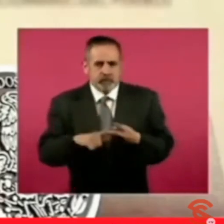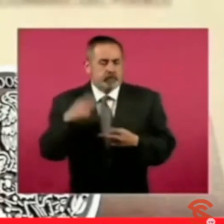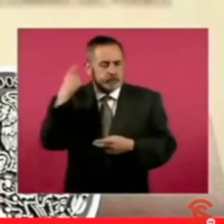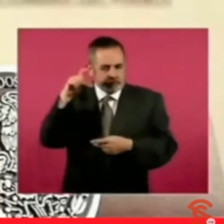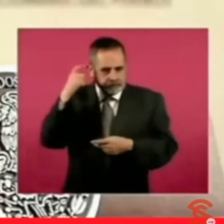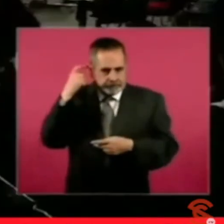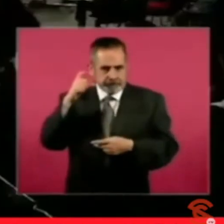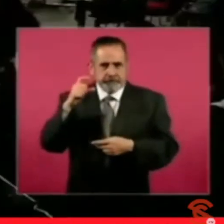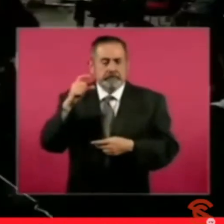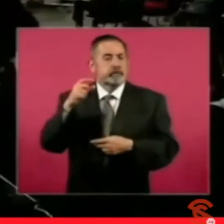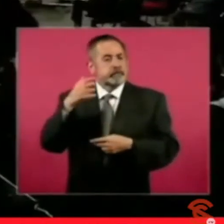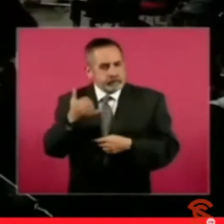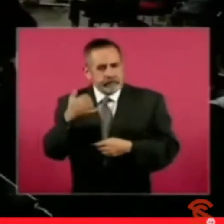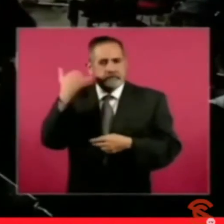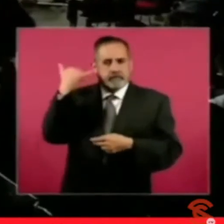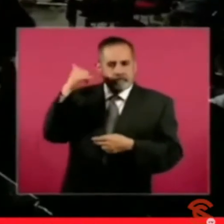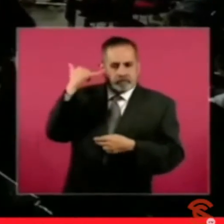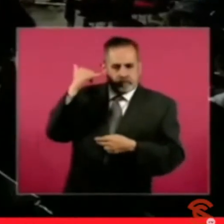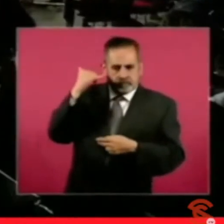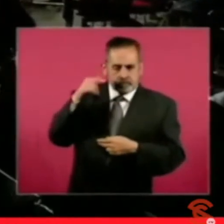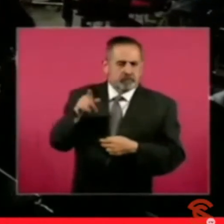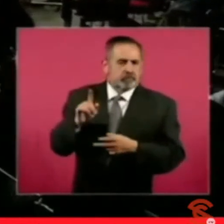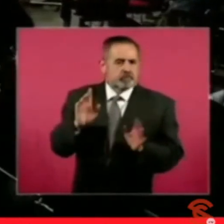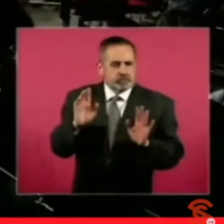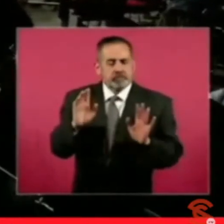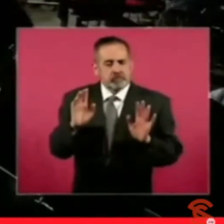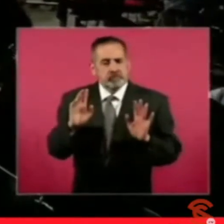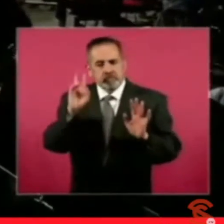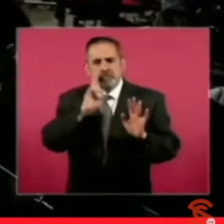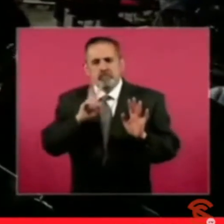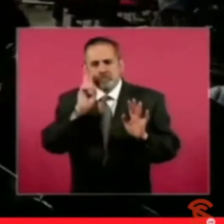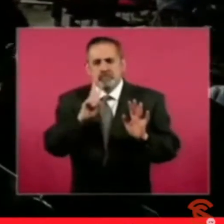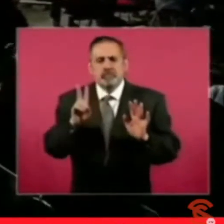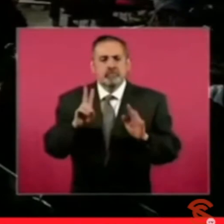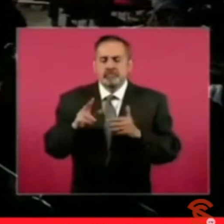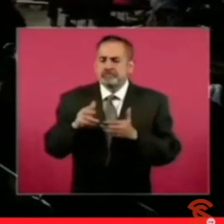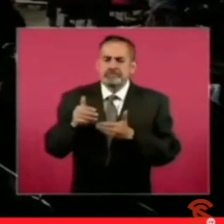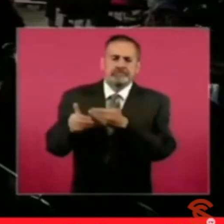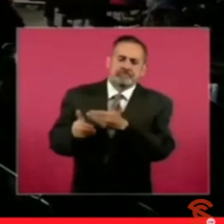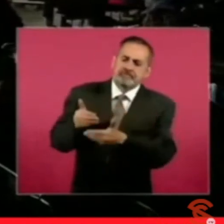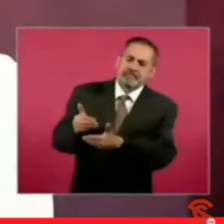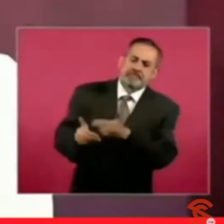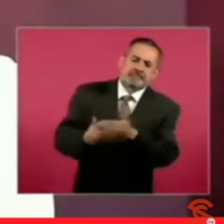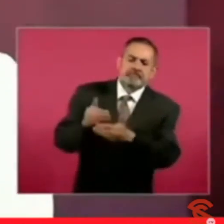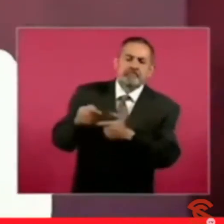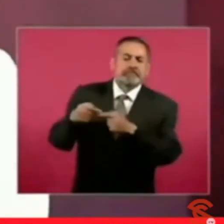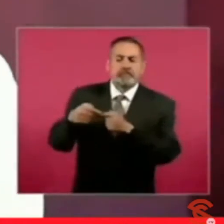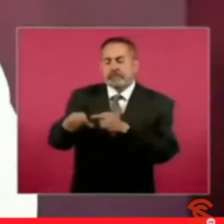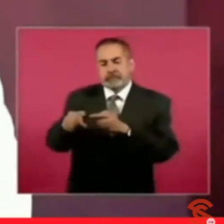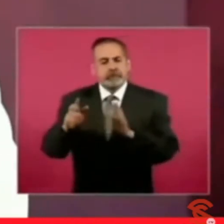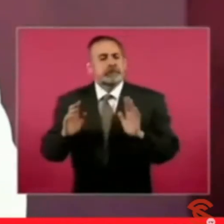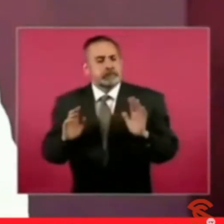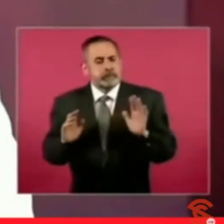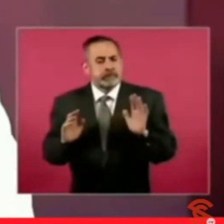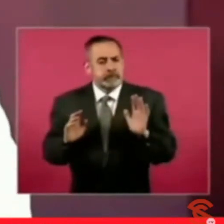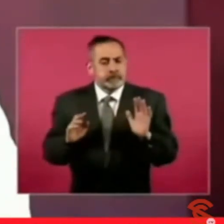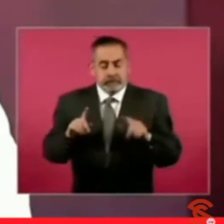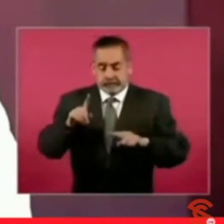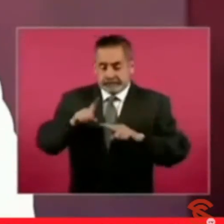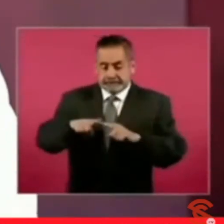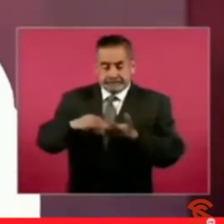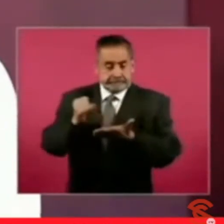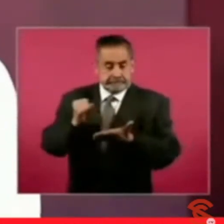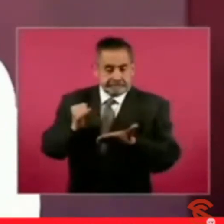Querétaro y Yucatán. Esperamos que esto avance. Sin embargo, la